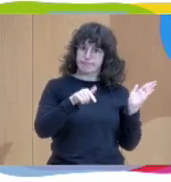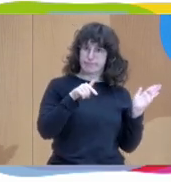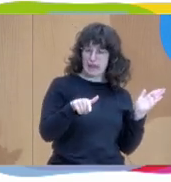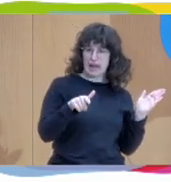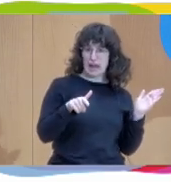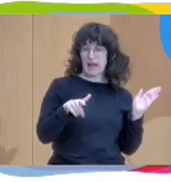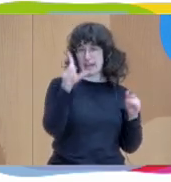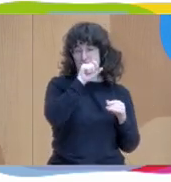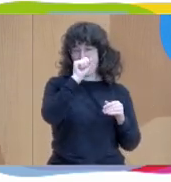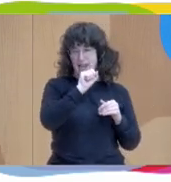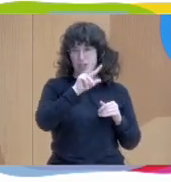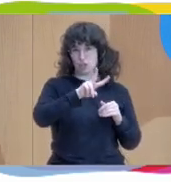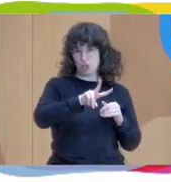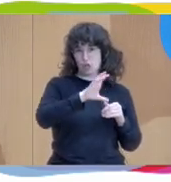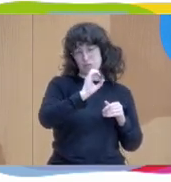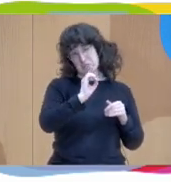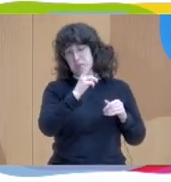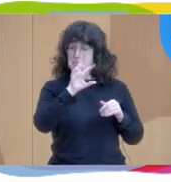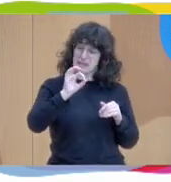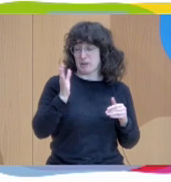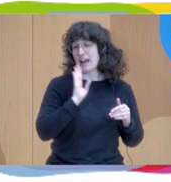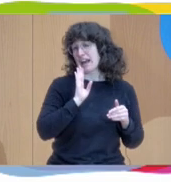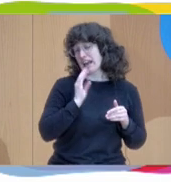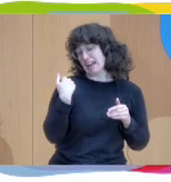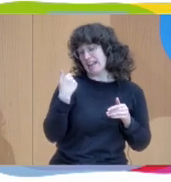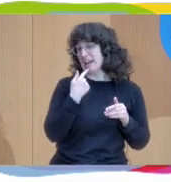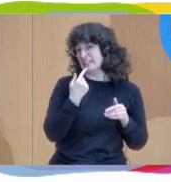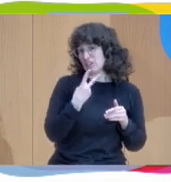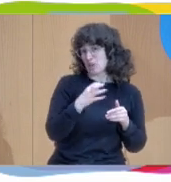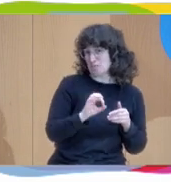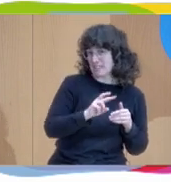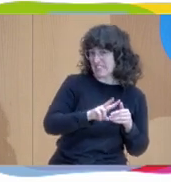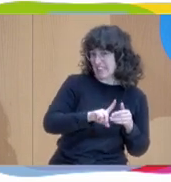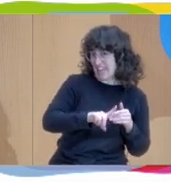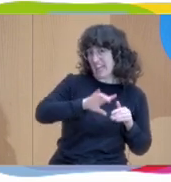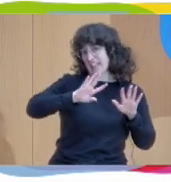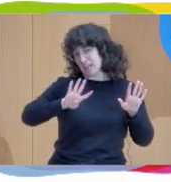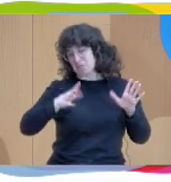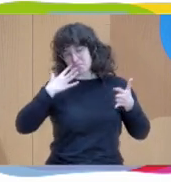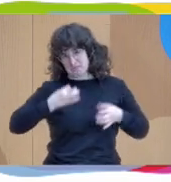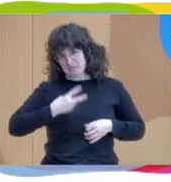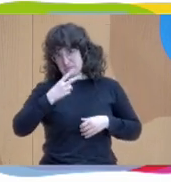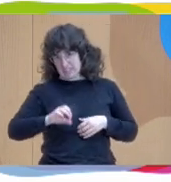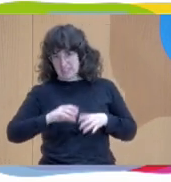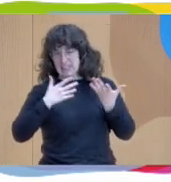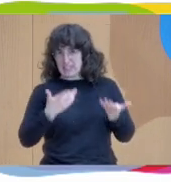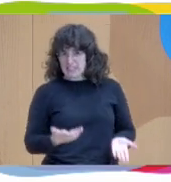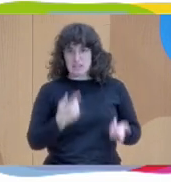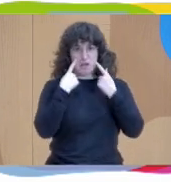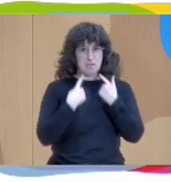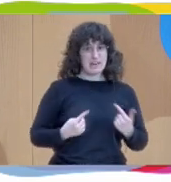2020 dicho 2019 una primera un primer acercamiento a este